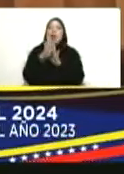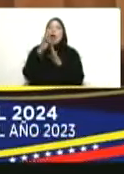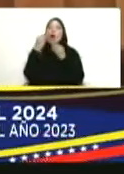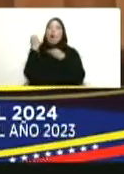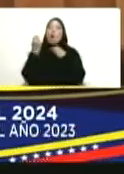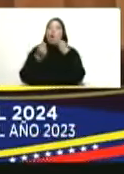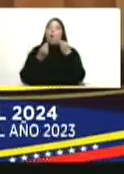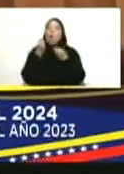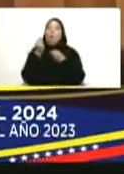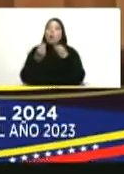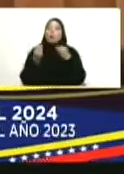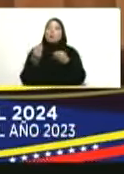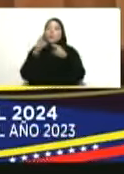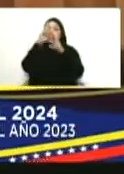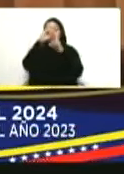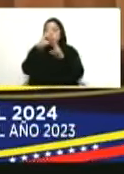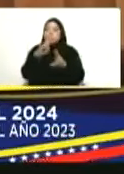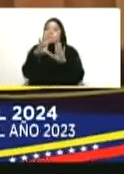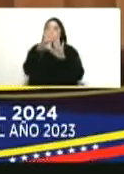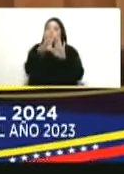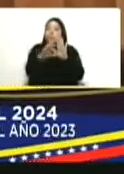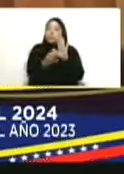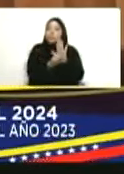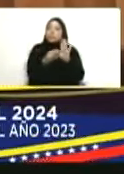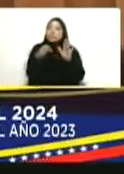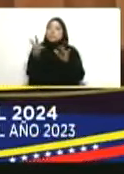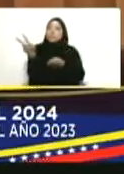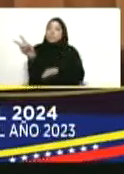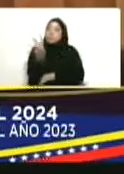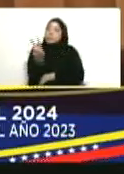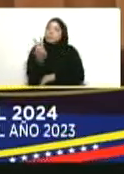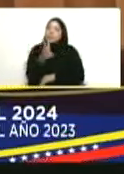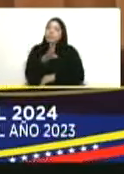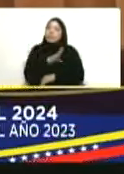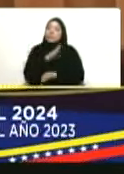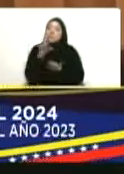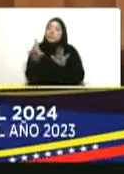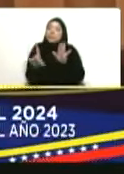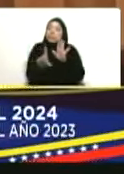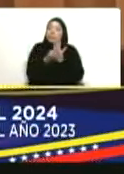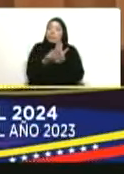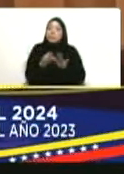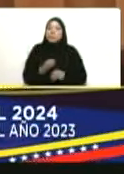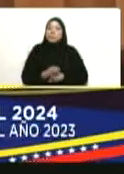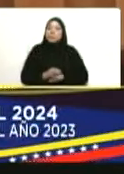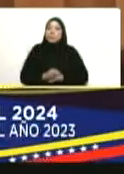a respetar la Constitución de la República Bolivariana de Venezuela y las leyes.